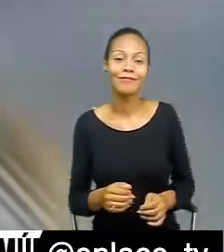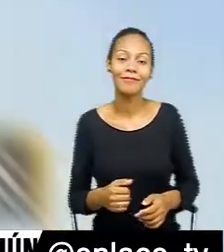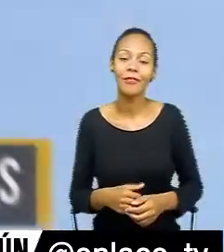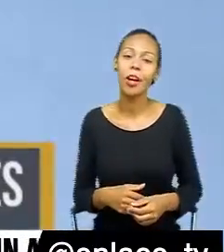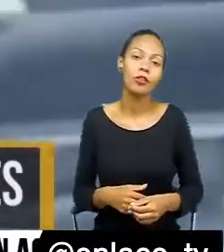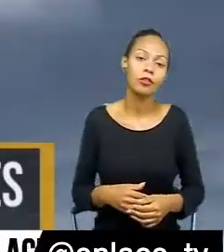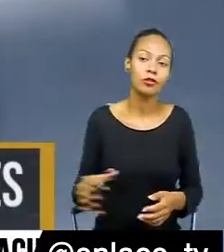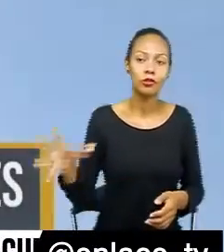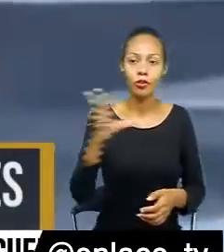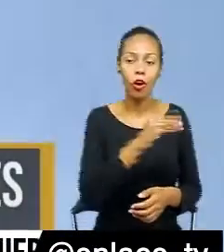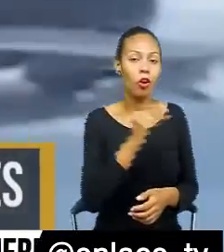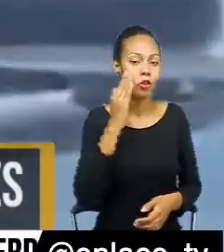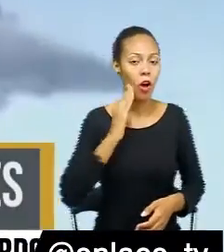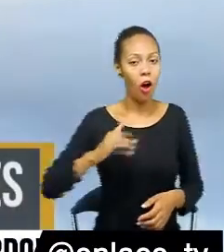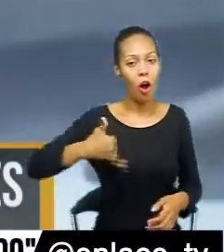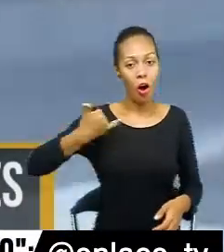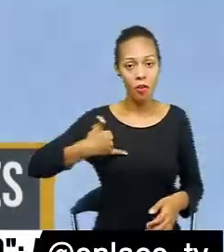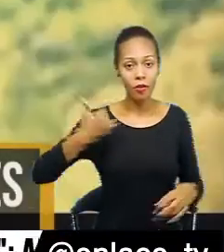jóvenes.